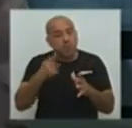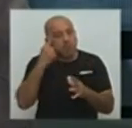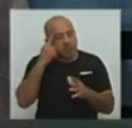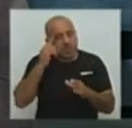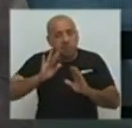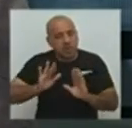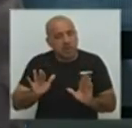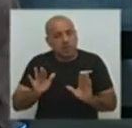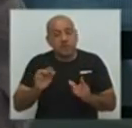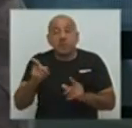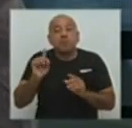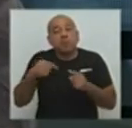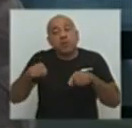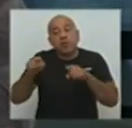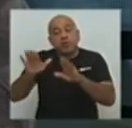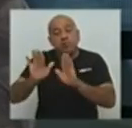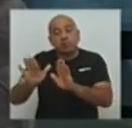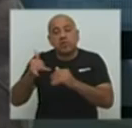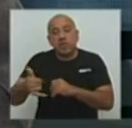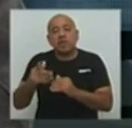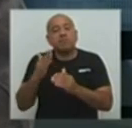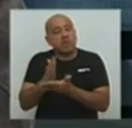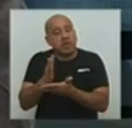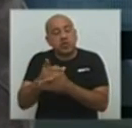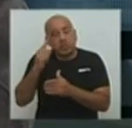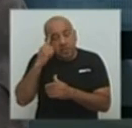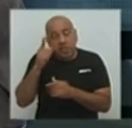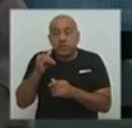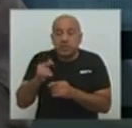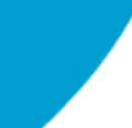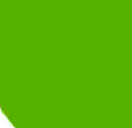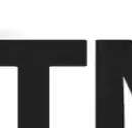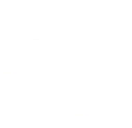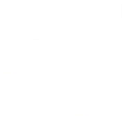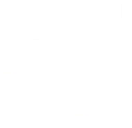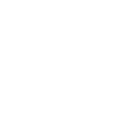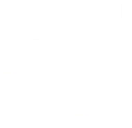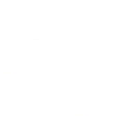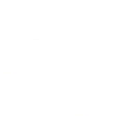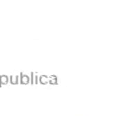aunque tienen los dirigentes general el derecho a decidir si bengochea sigue o no sigue